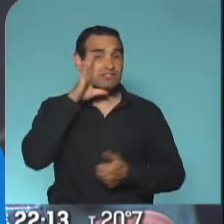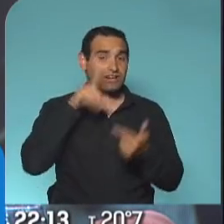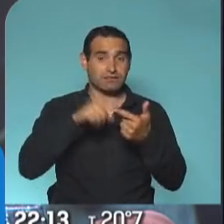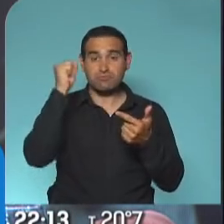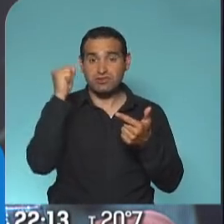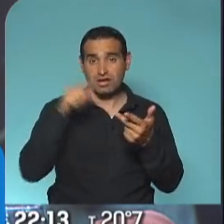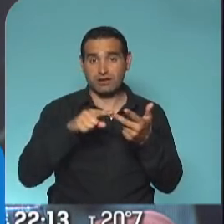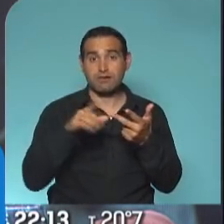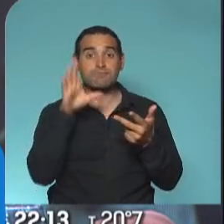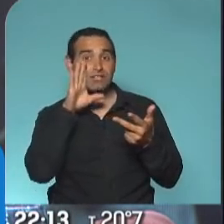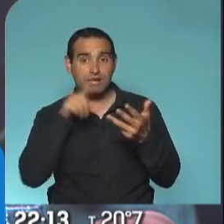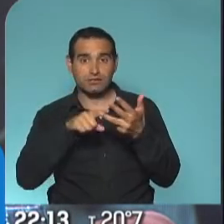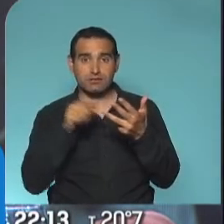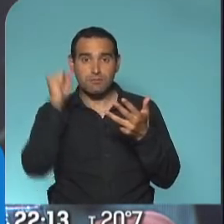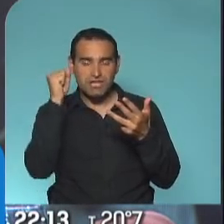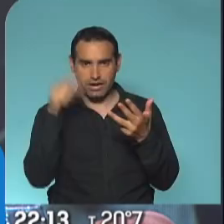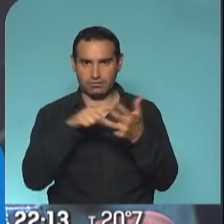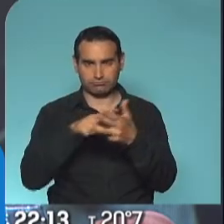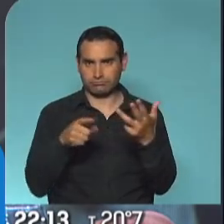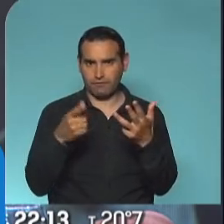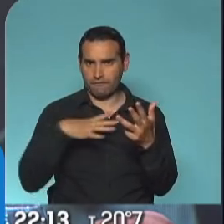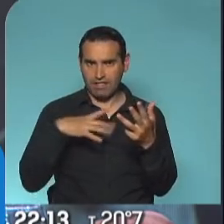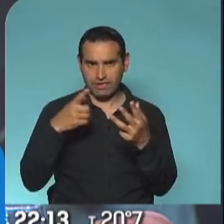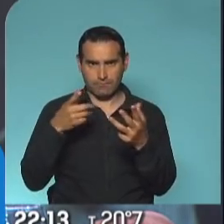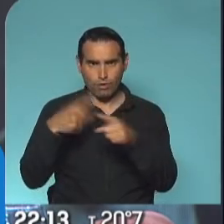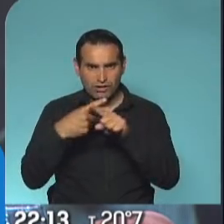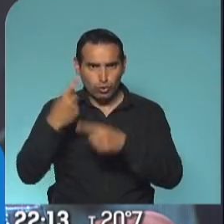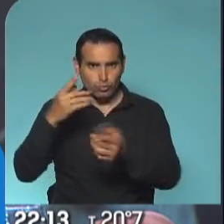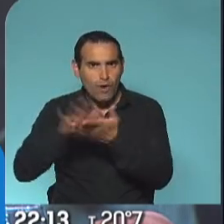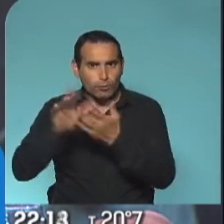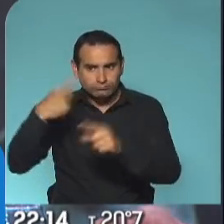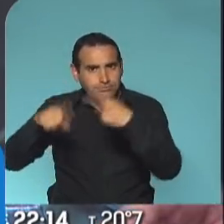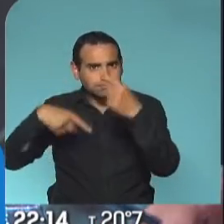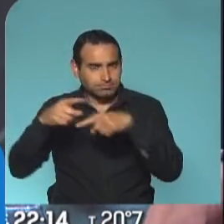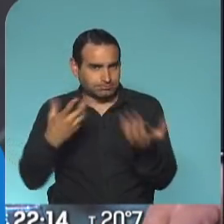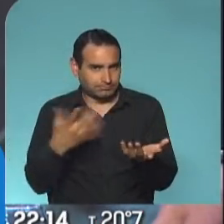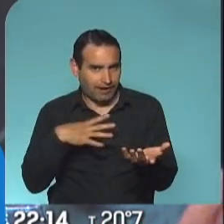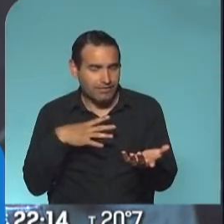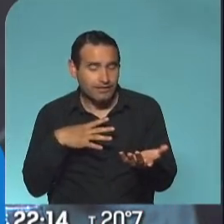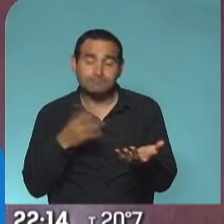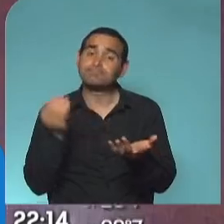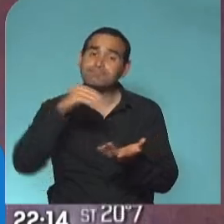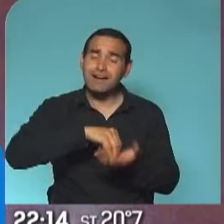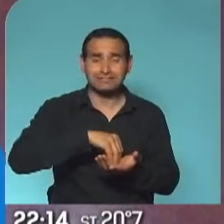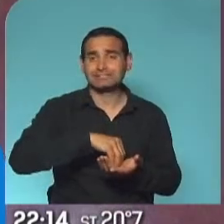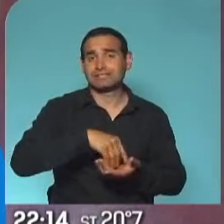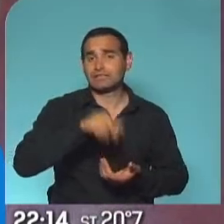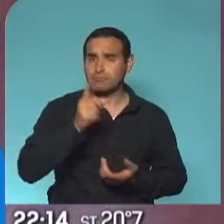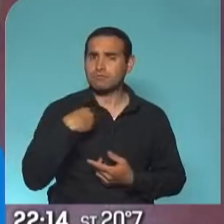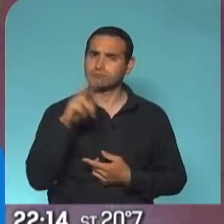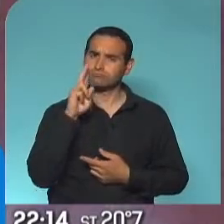Piñera. Ahí hay una falta de renovación clara de la clase política chilena. Y por último, otra forma en la cual